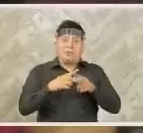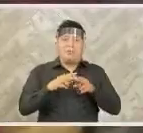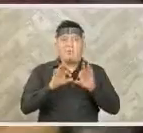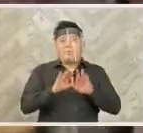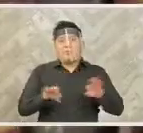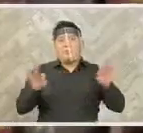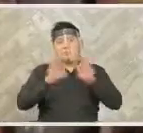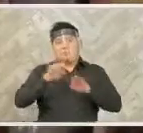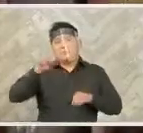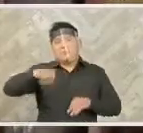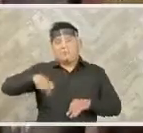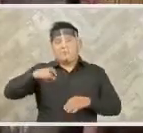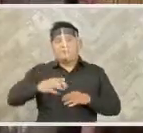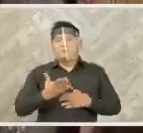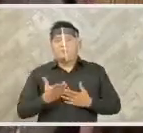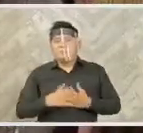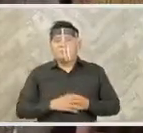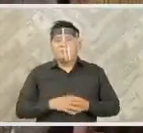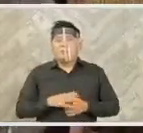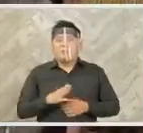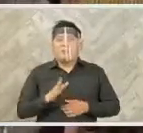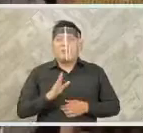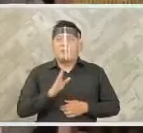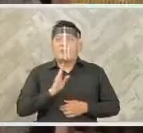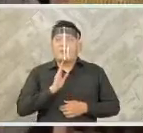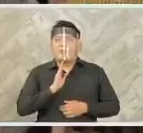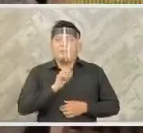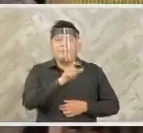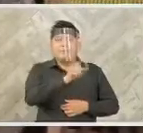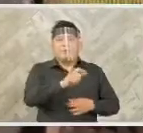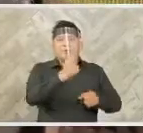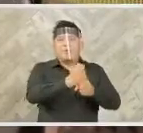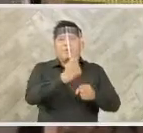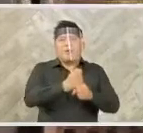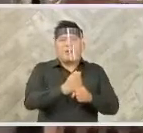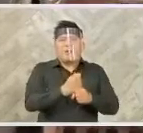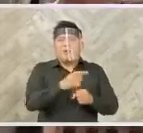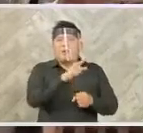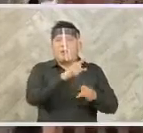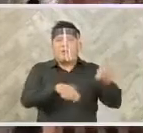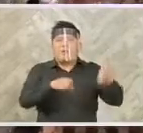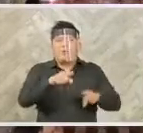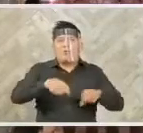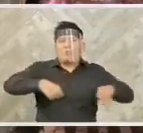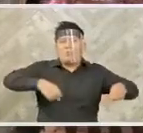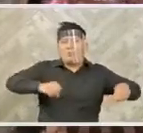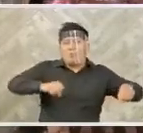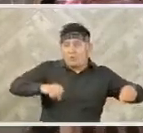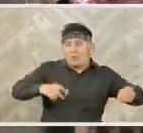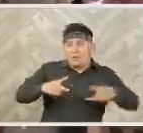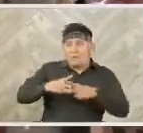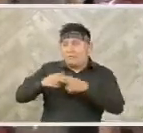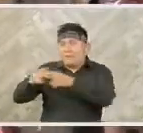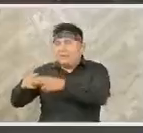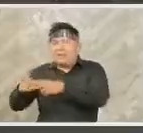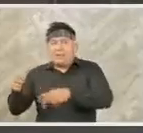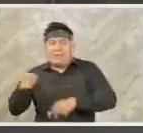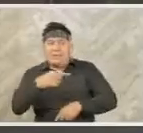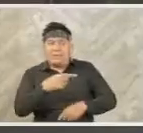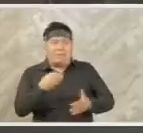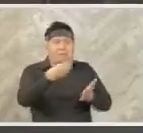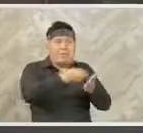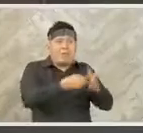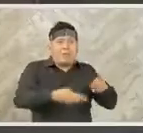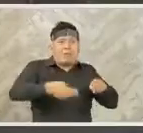hoy terminan en manos de gotagotas que tienen tasas de interés exorbitantes que sin duda frenan el progreso y el crecimiento